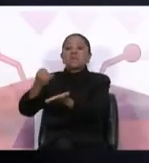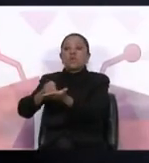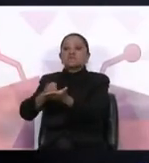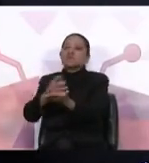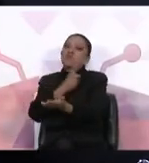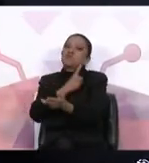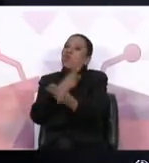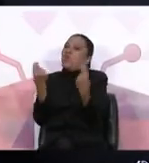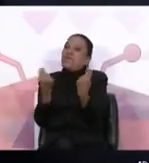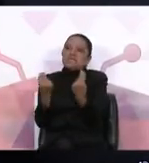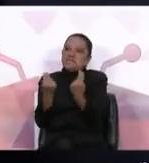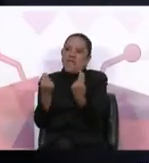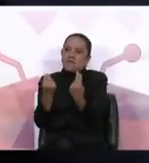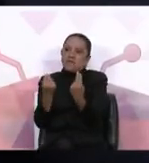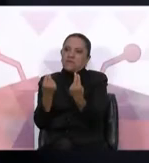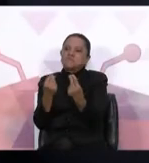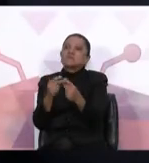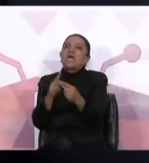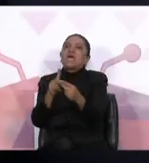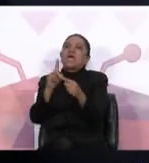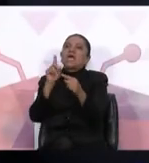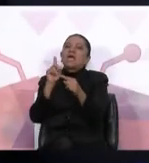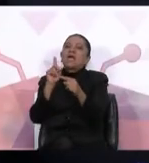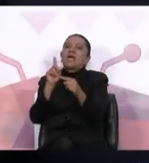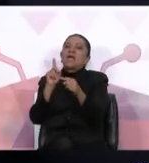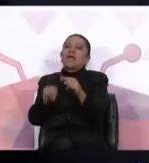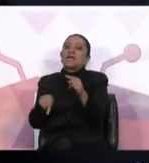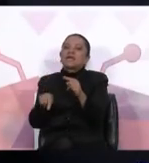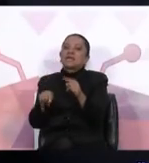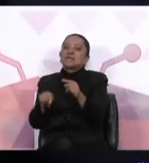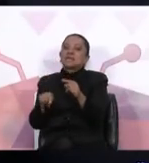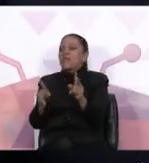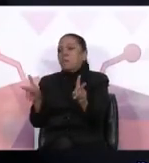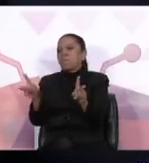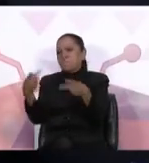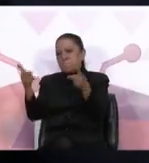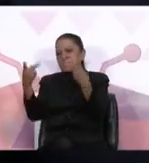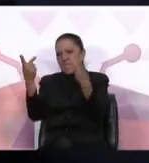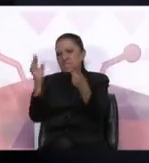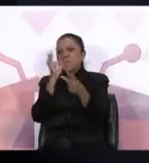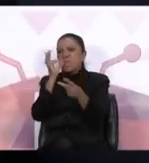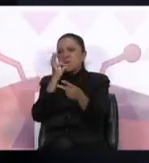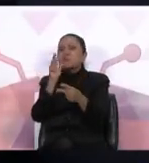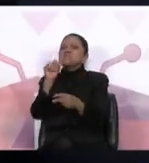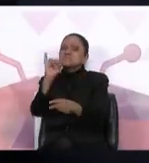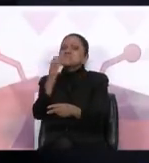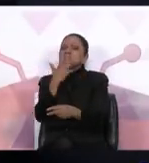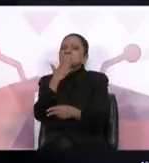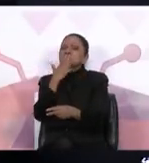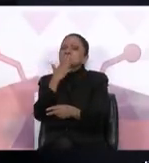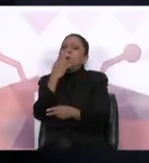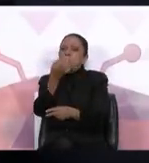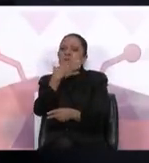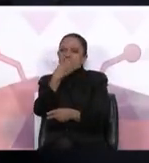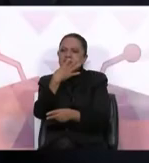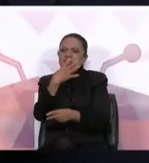despenalización de la venta de la marihuana para ello para uso medicinal y burocracia